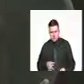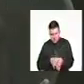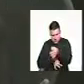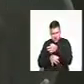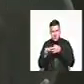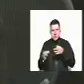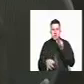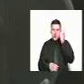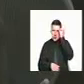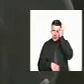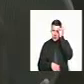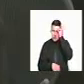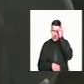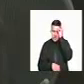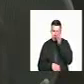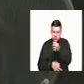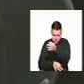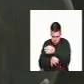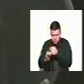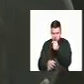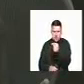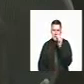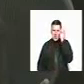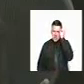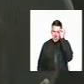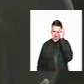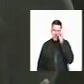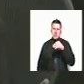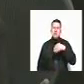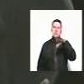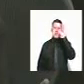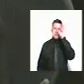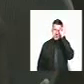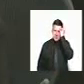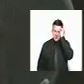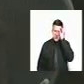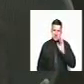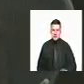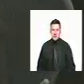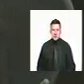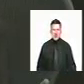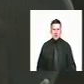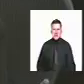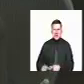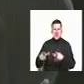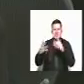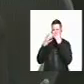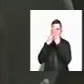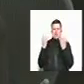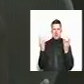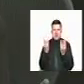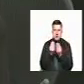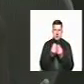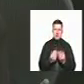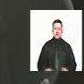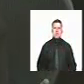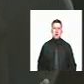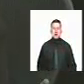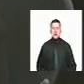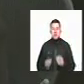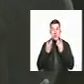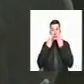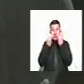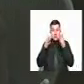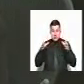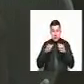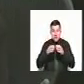de mantenerles el vicio en el que se consumieron durante su estancia en esta cloaca mortal.